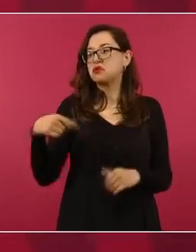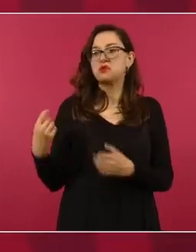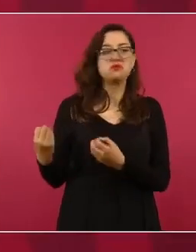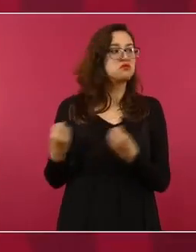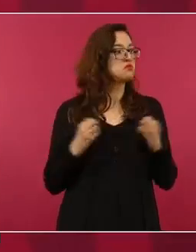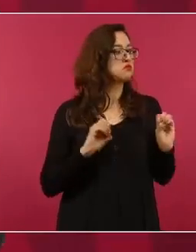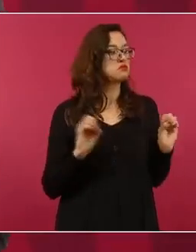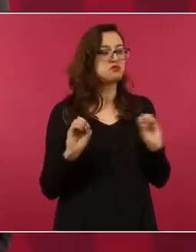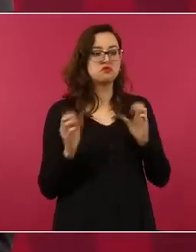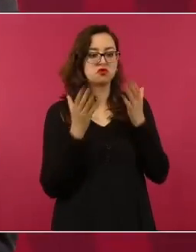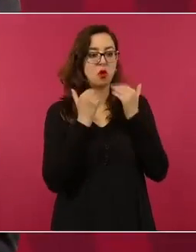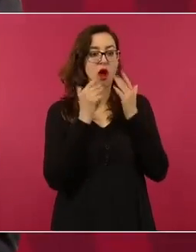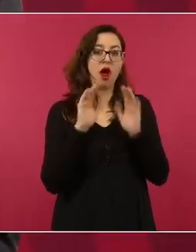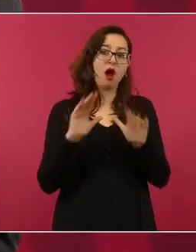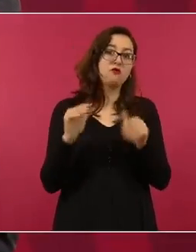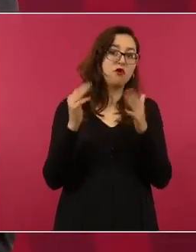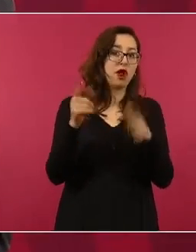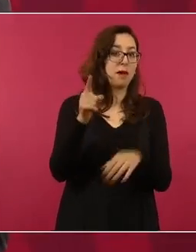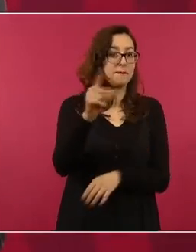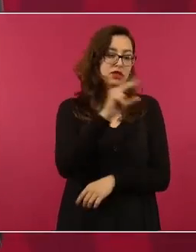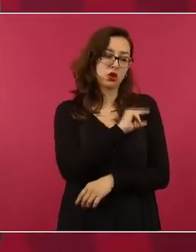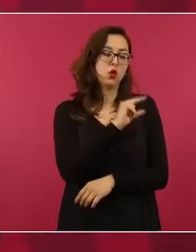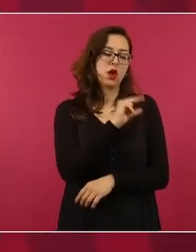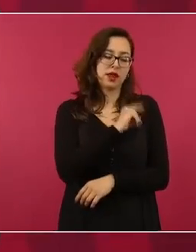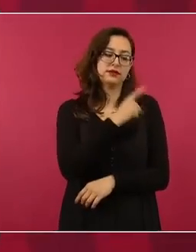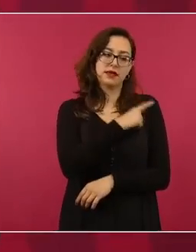subrogado el servicio de los laboratorios.